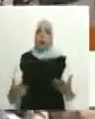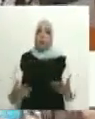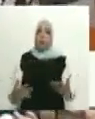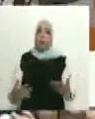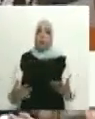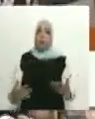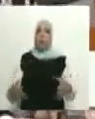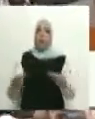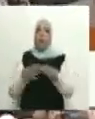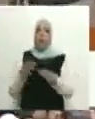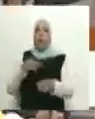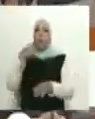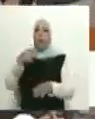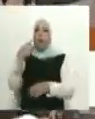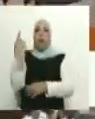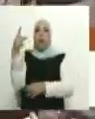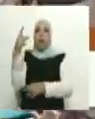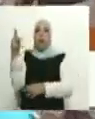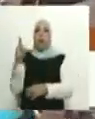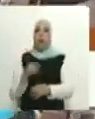Al equipo político parroquial.